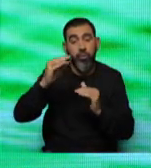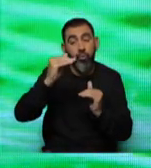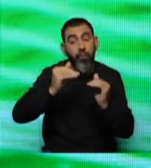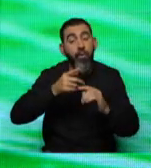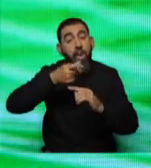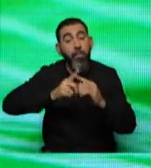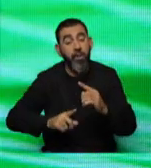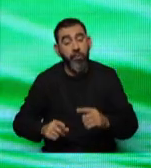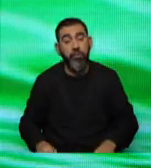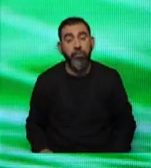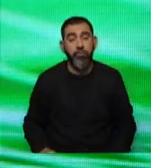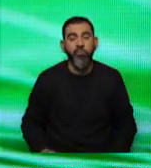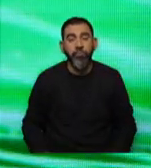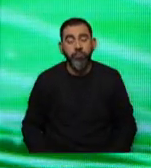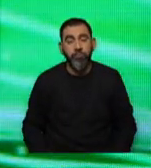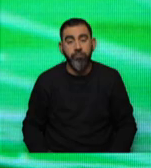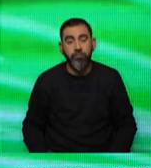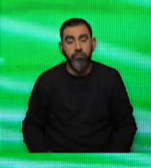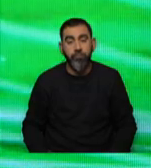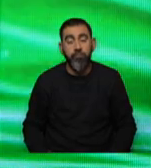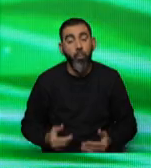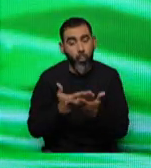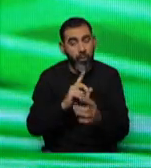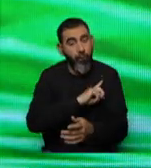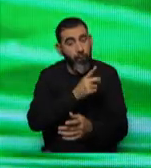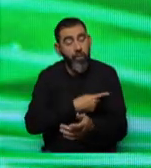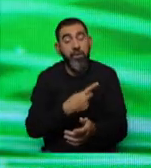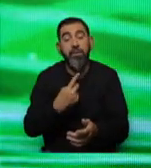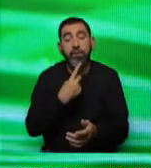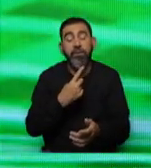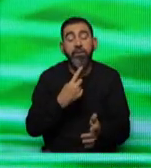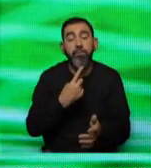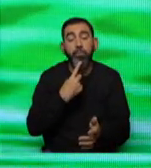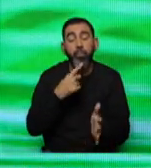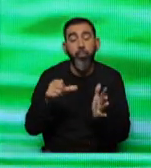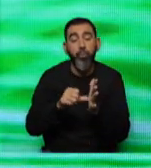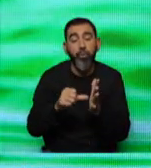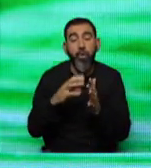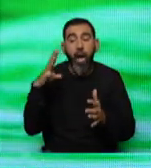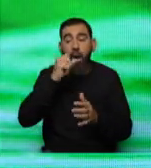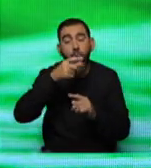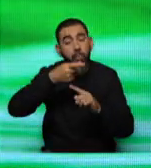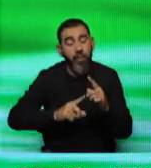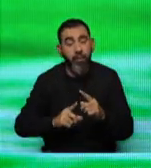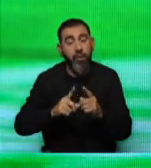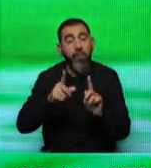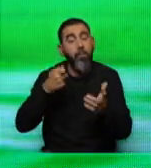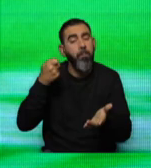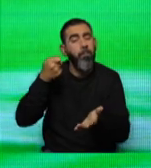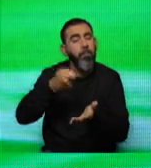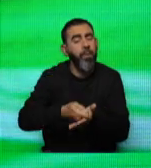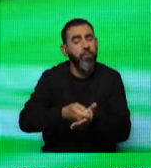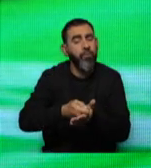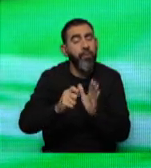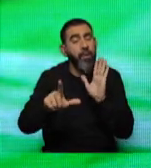mitad. Ajá. O sea que eso es una señal fuerte del sistema político de bien. Que lo que es anónimo tiene que reducirse. Después los aportes que